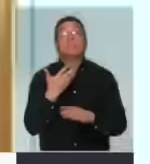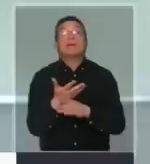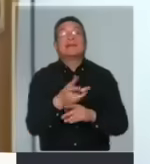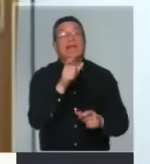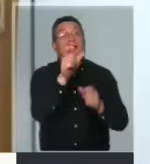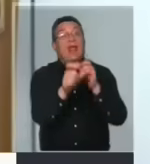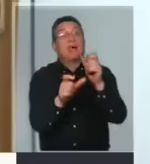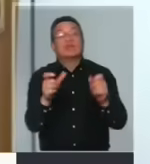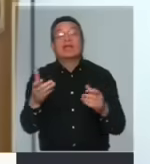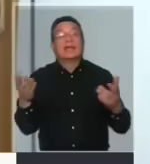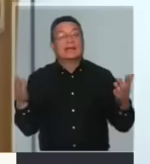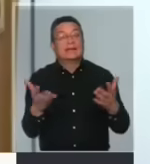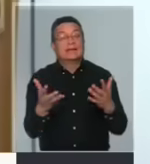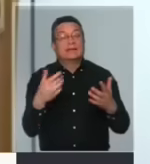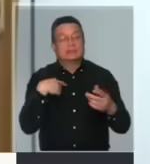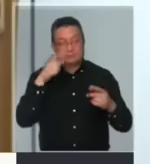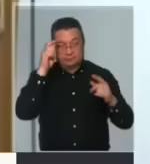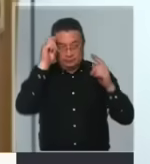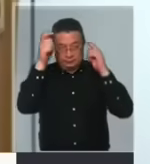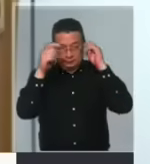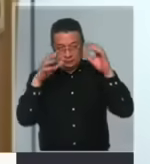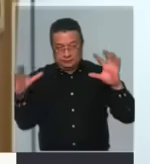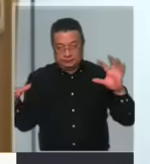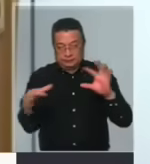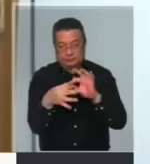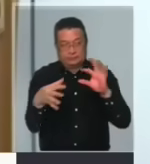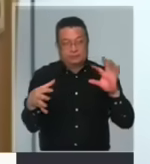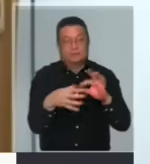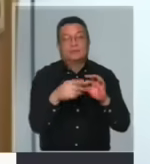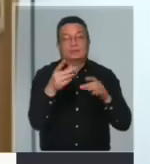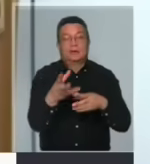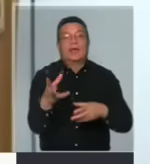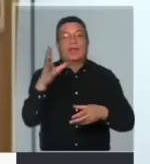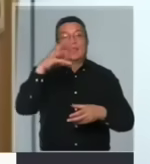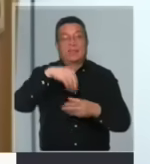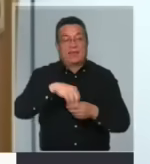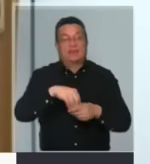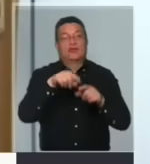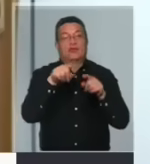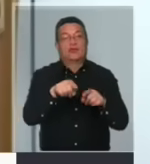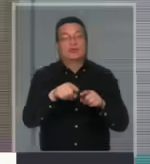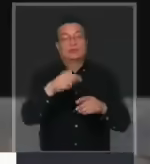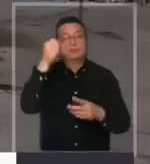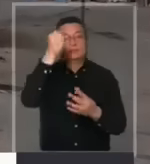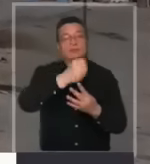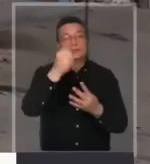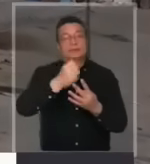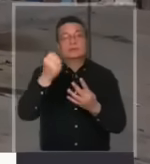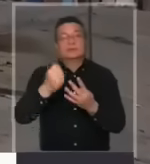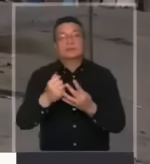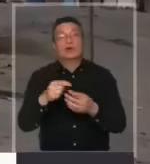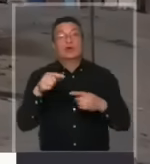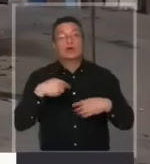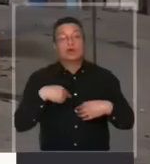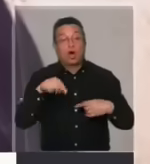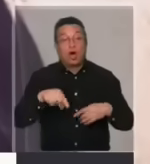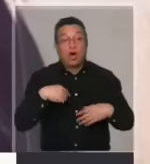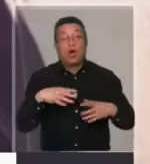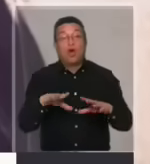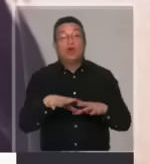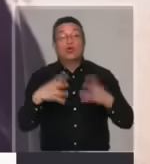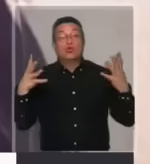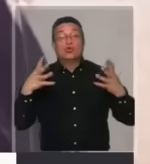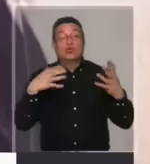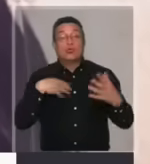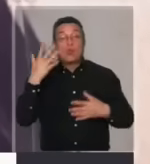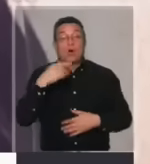personas es crear y generar vínculos con dentro de la criminalidad. En el momento que me sorprendían o levantaba